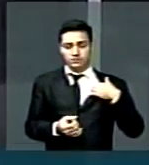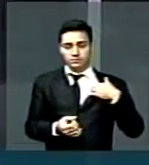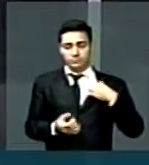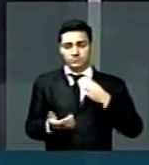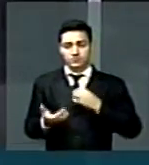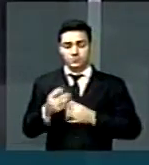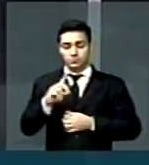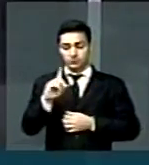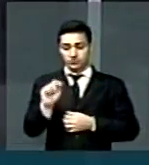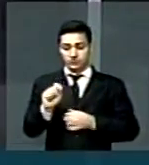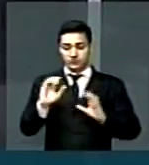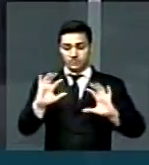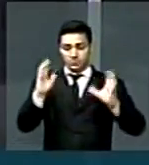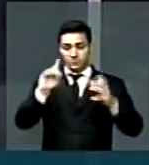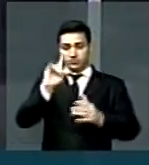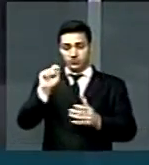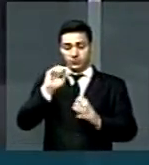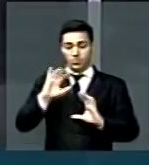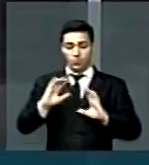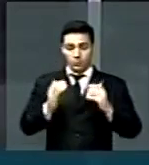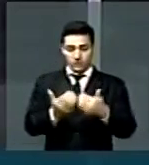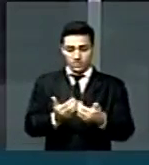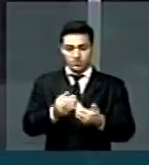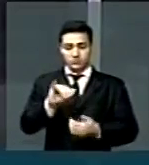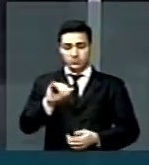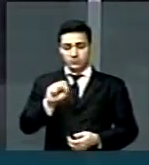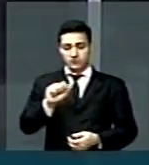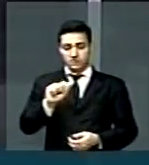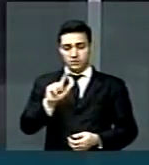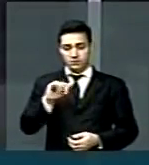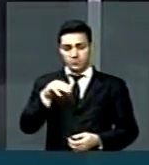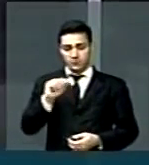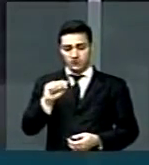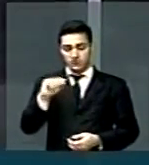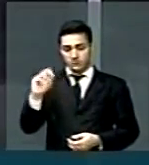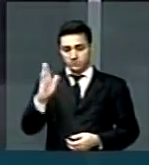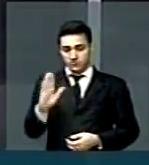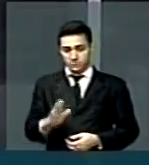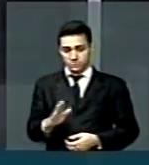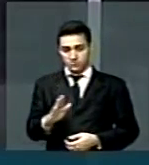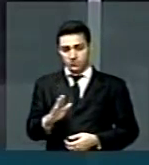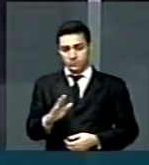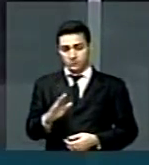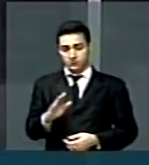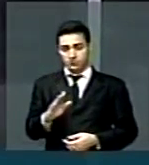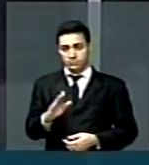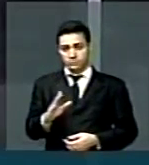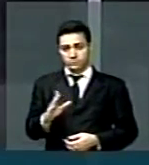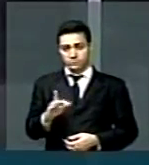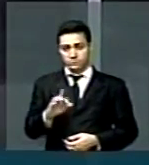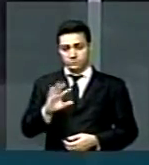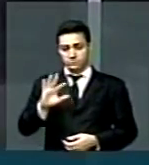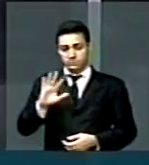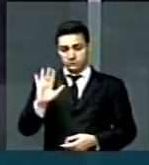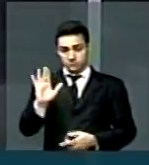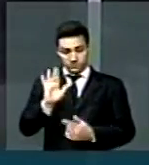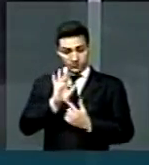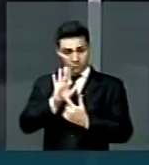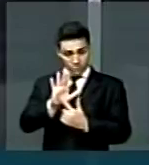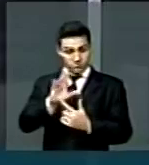Comunidad Islámica no Brasil es un fato